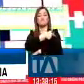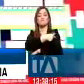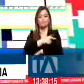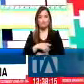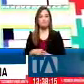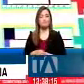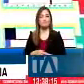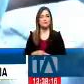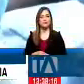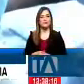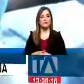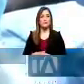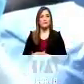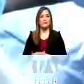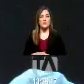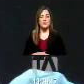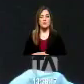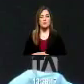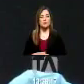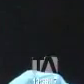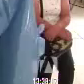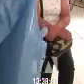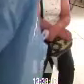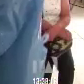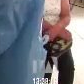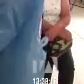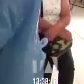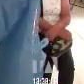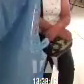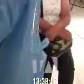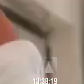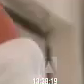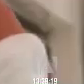de dosis administradas. En Quito, Fausto Yepes, 24 horas.